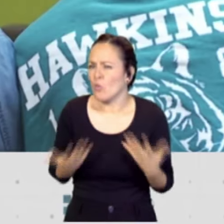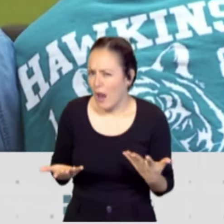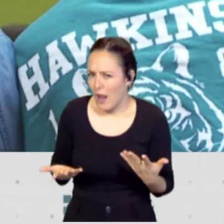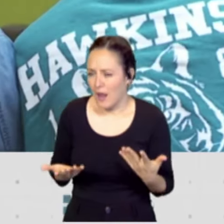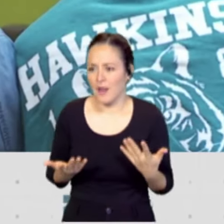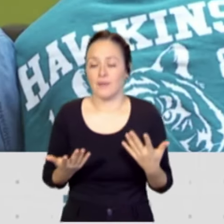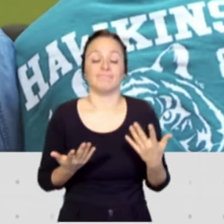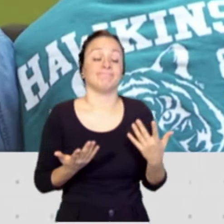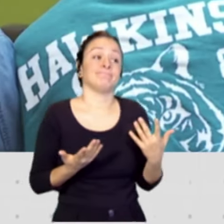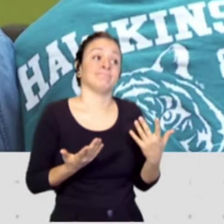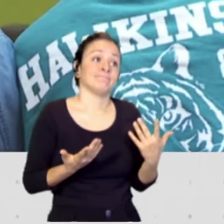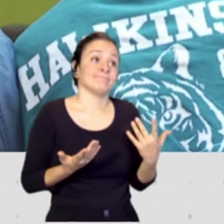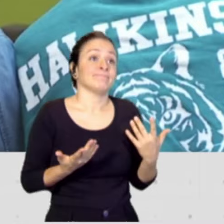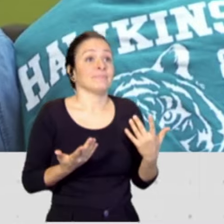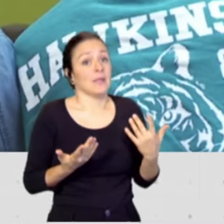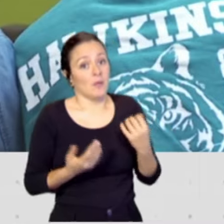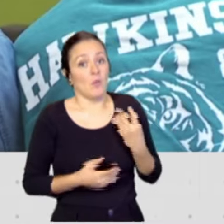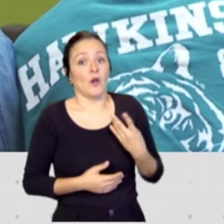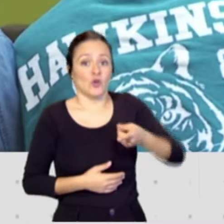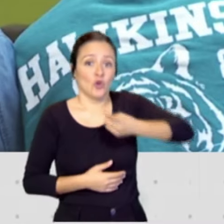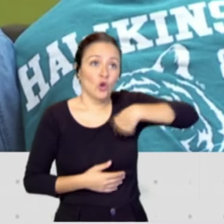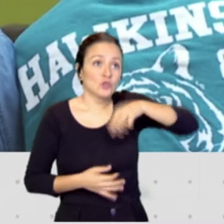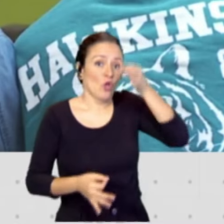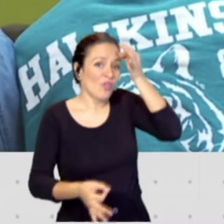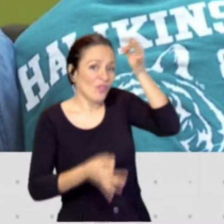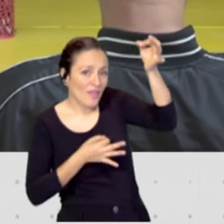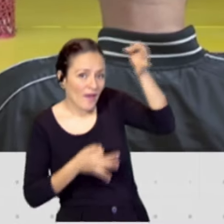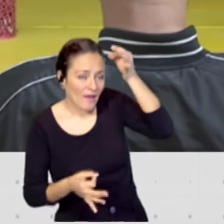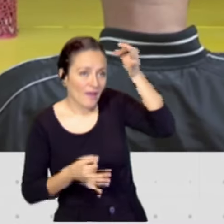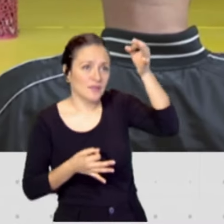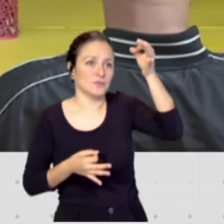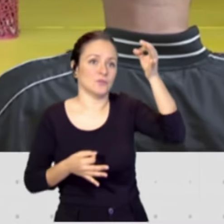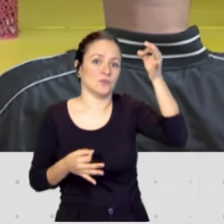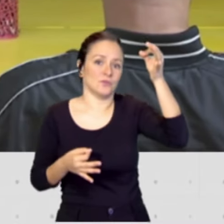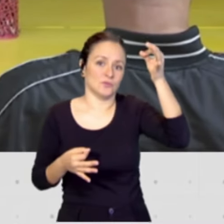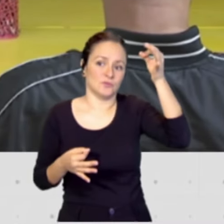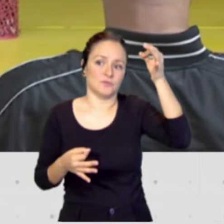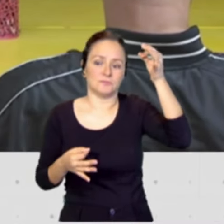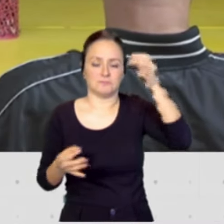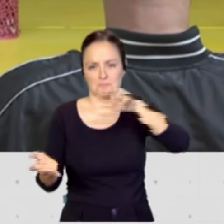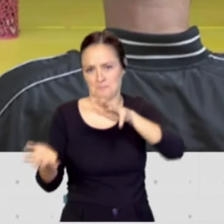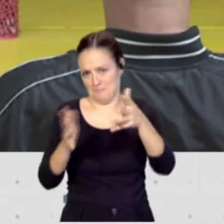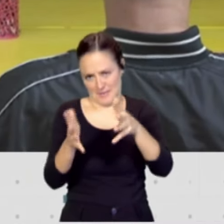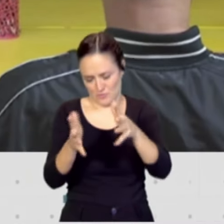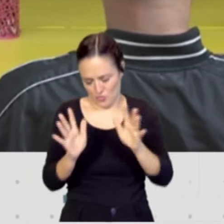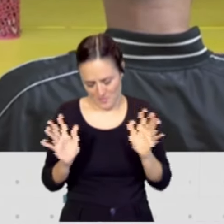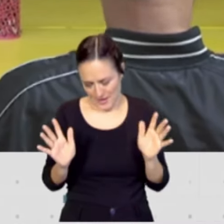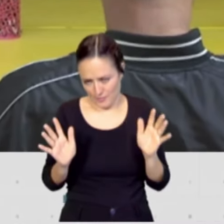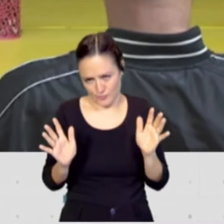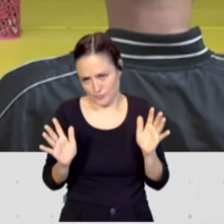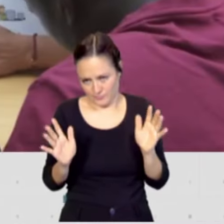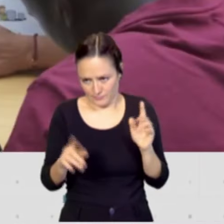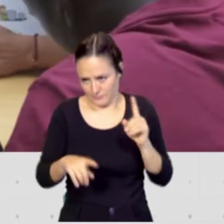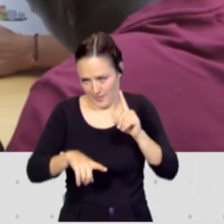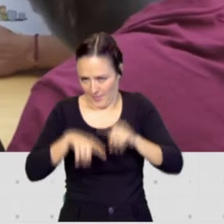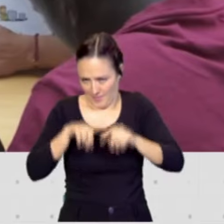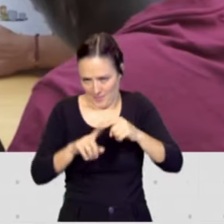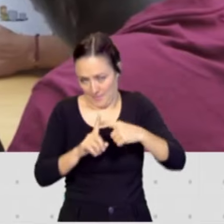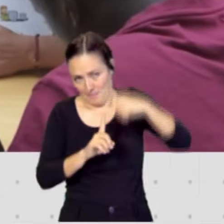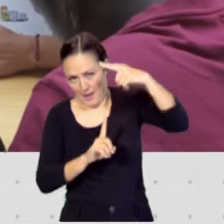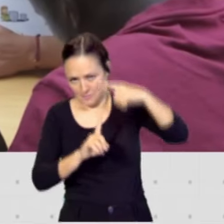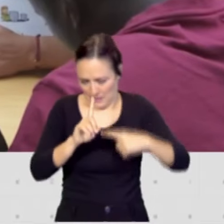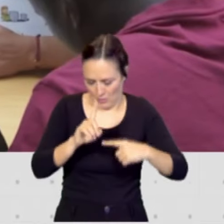e la cifra que nosotros habíamos manejado más o menos siempre dependiendo de tal era en